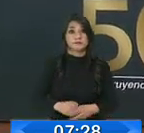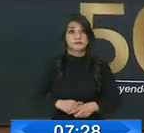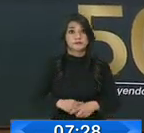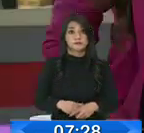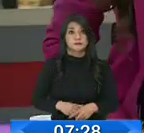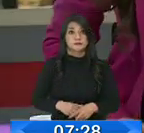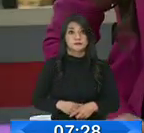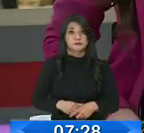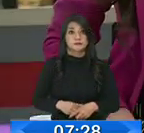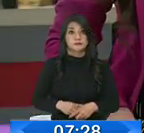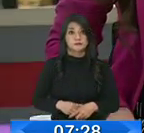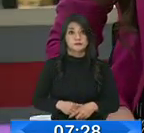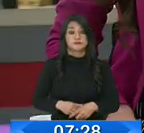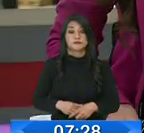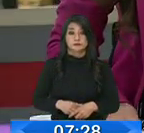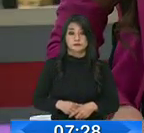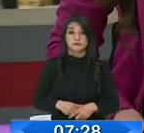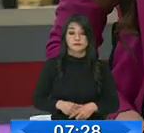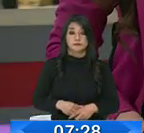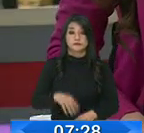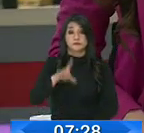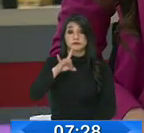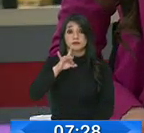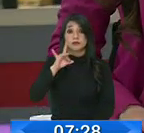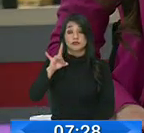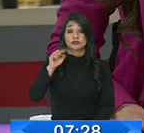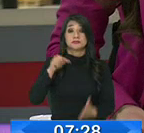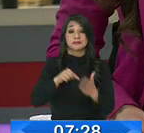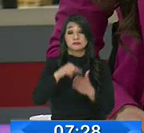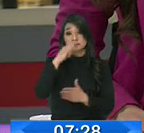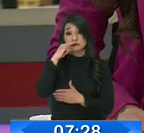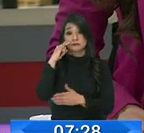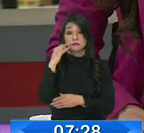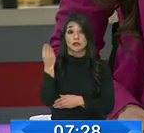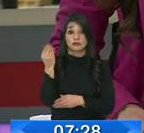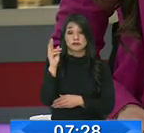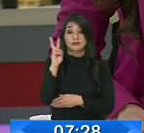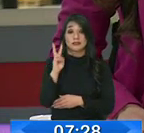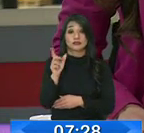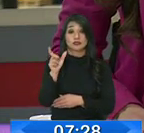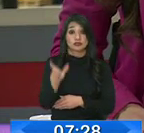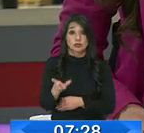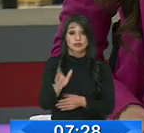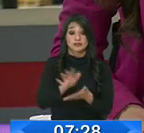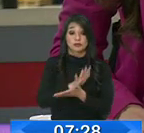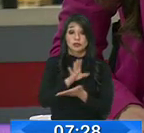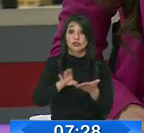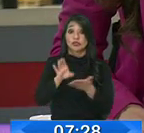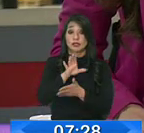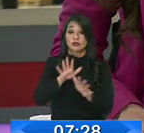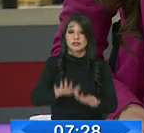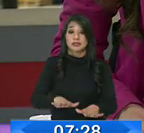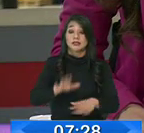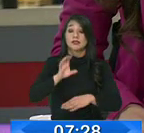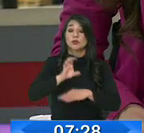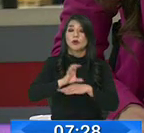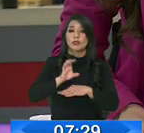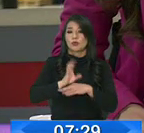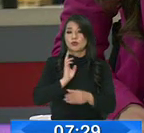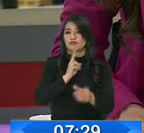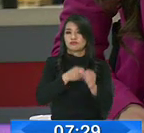Rosero. Y más de 88,000 niños y adolescentes venezolanos en edad escolar viven en nuestro país y